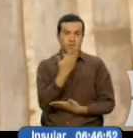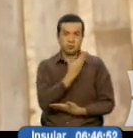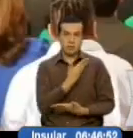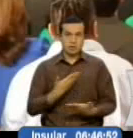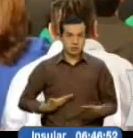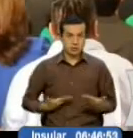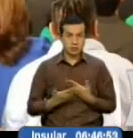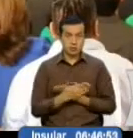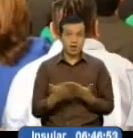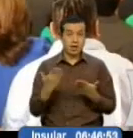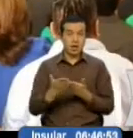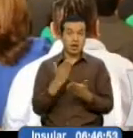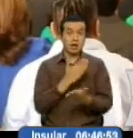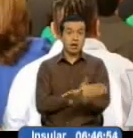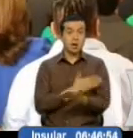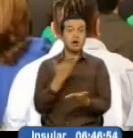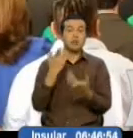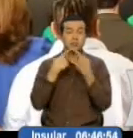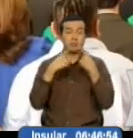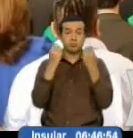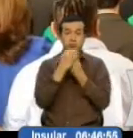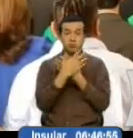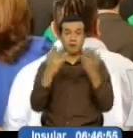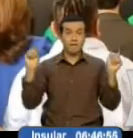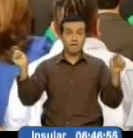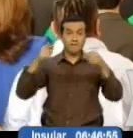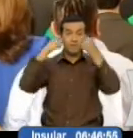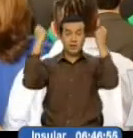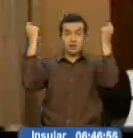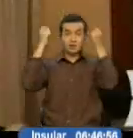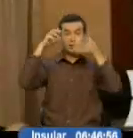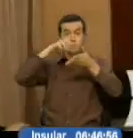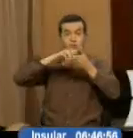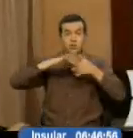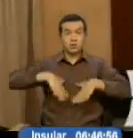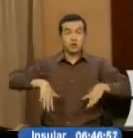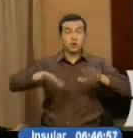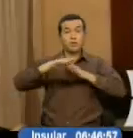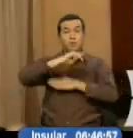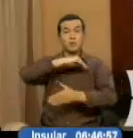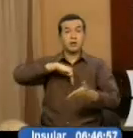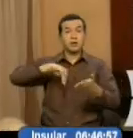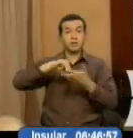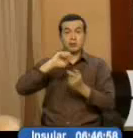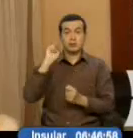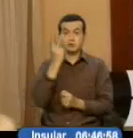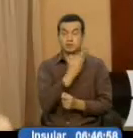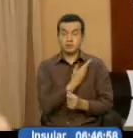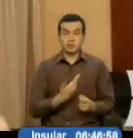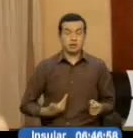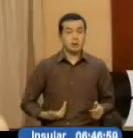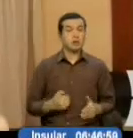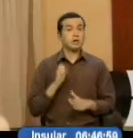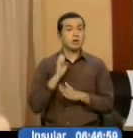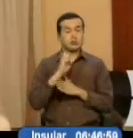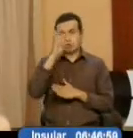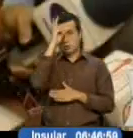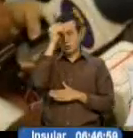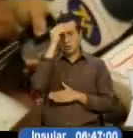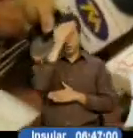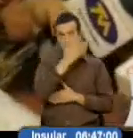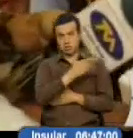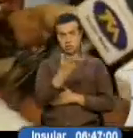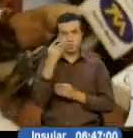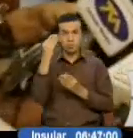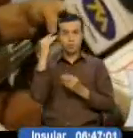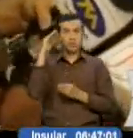presidente. El antecedente es el anuncio que en la fiesta de aniversario de provincialización de Manabí hizo el vicepresidente de la República, Jorge Glass. Hay